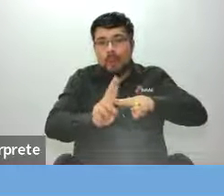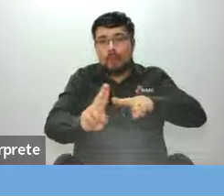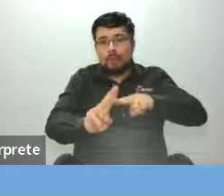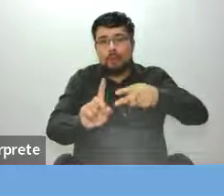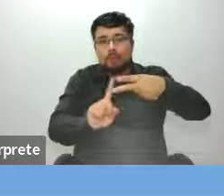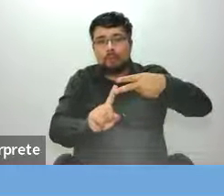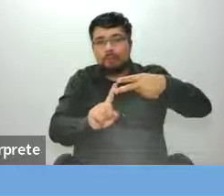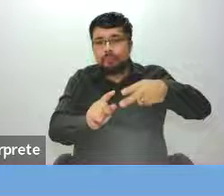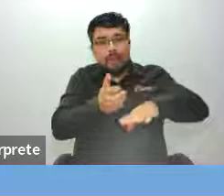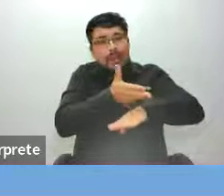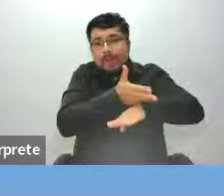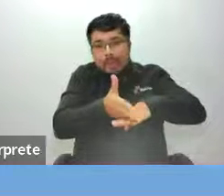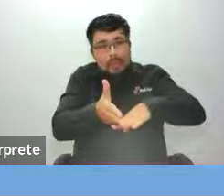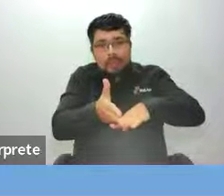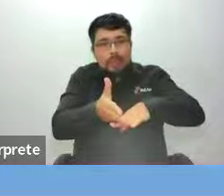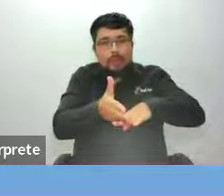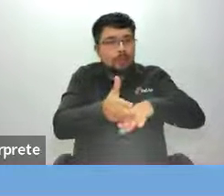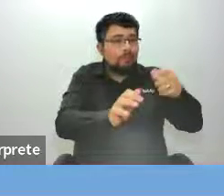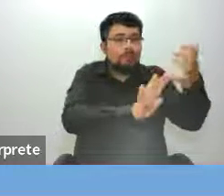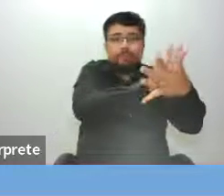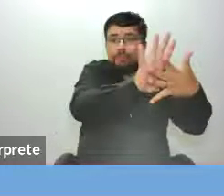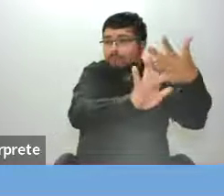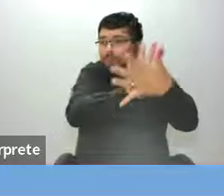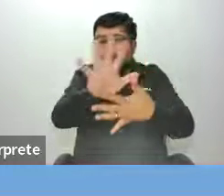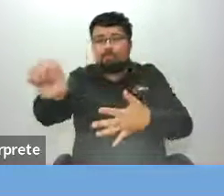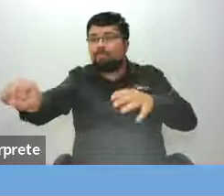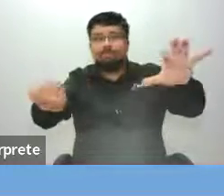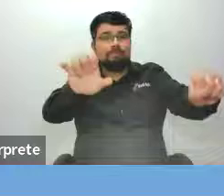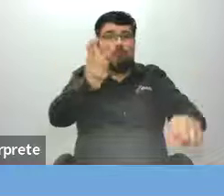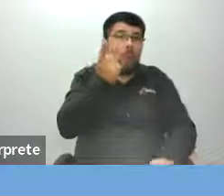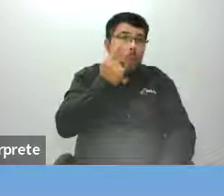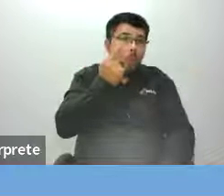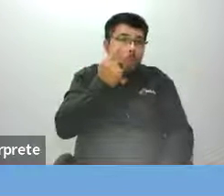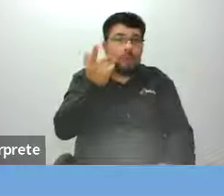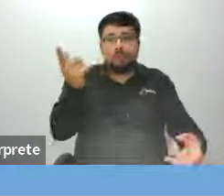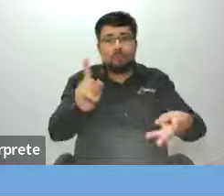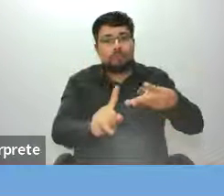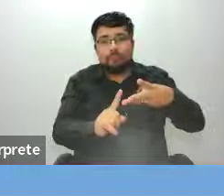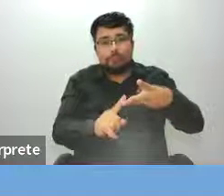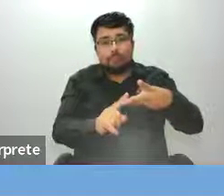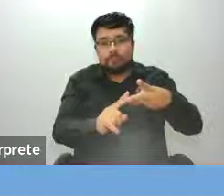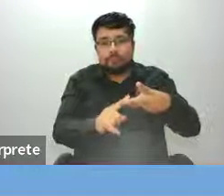signos, va a tener mayor esfuerzo para el desarrollo de la memoria de trabajo,